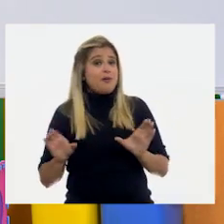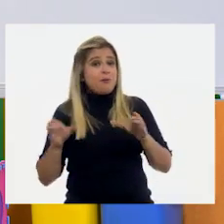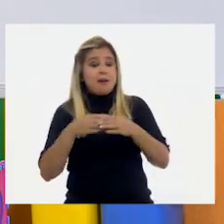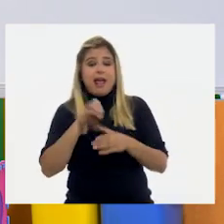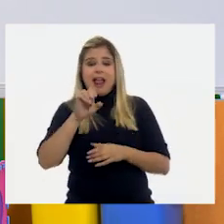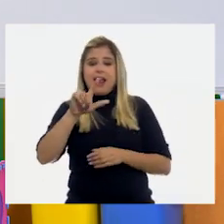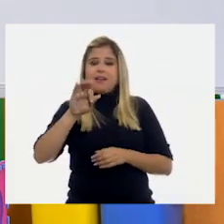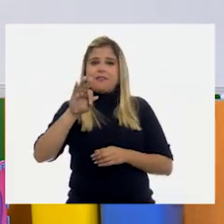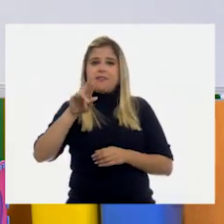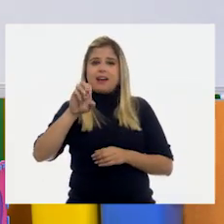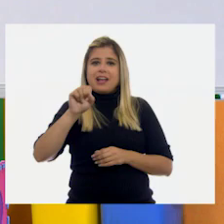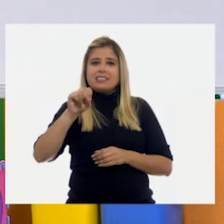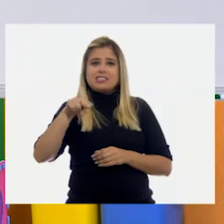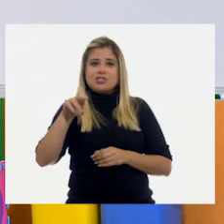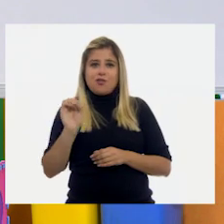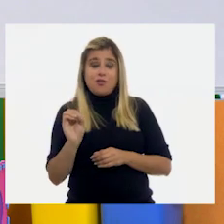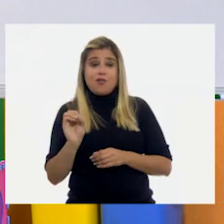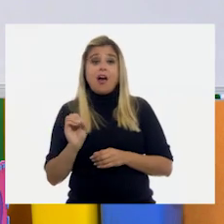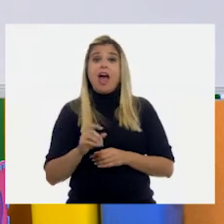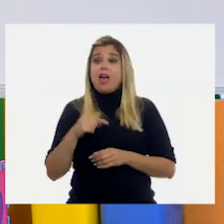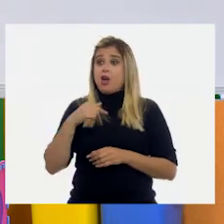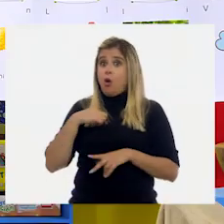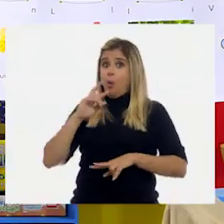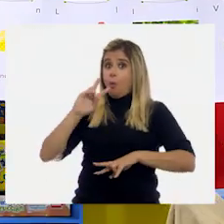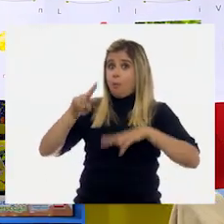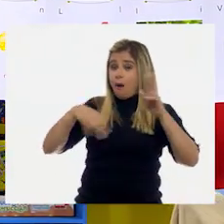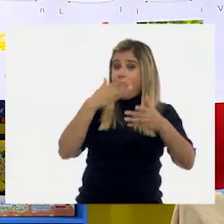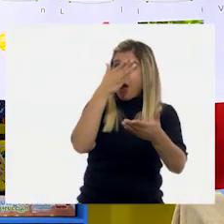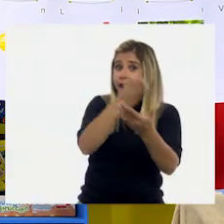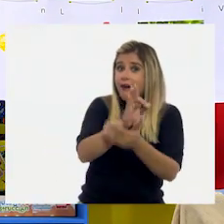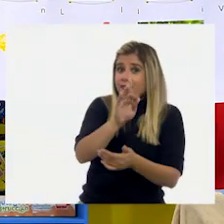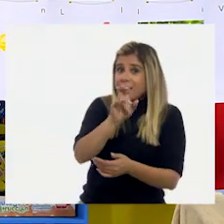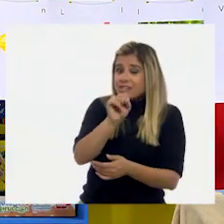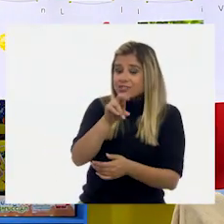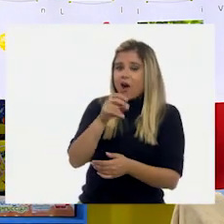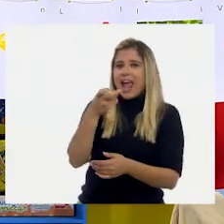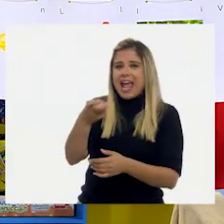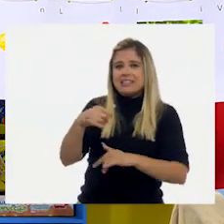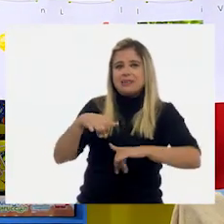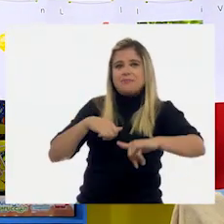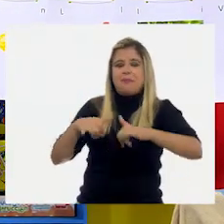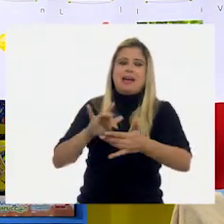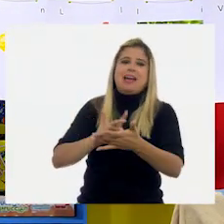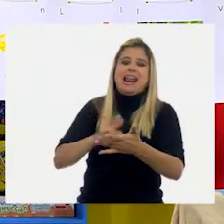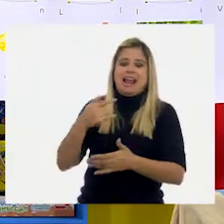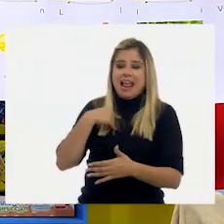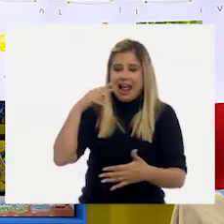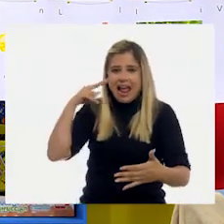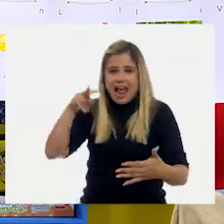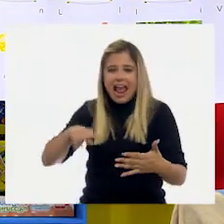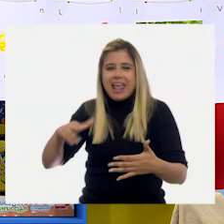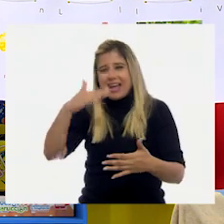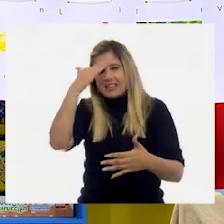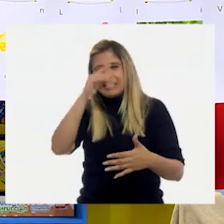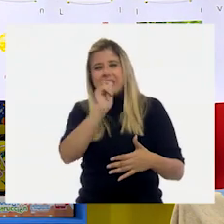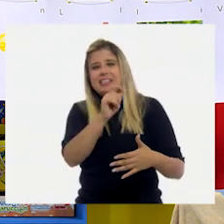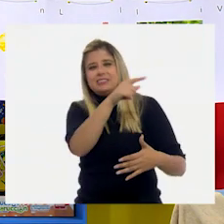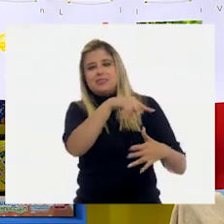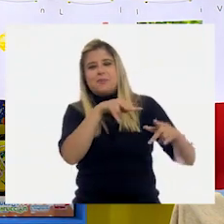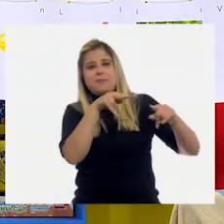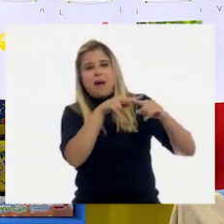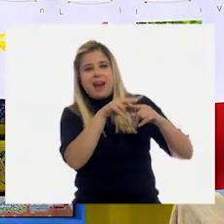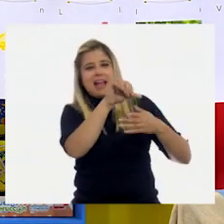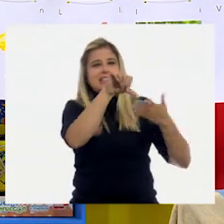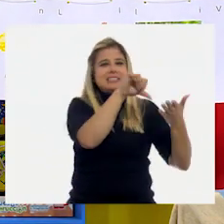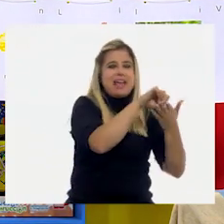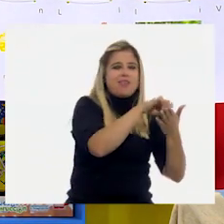Fresno. Ah, entonces si voy al Fresno, más o menos me voy a poder ubicar porque ya vi el croquis y ya sé cómo está el parquecito y cómo está el